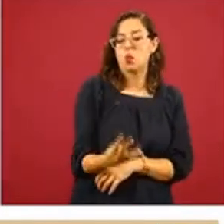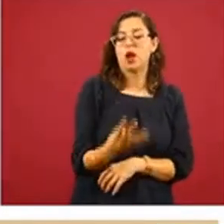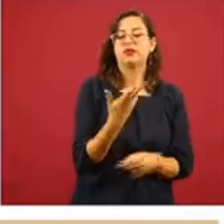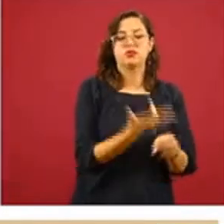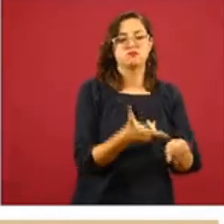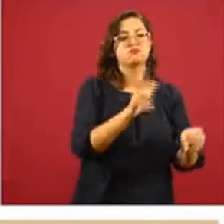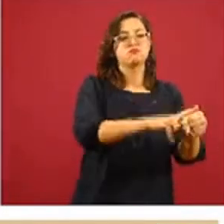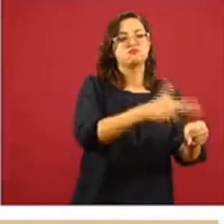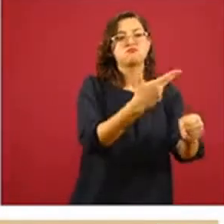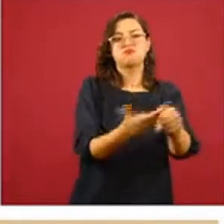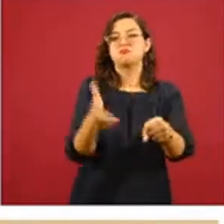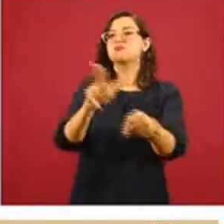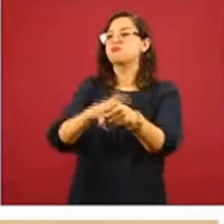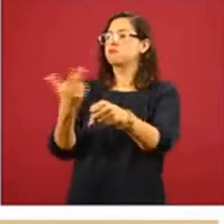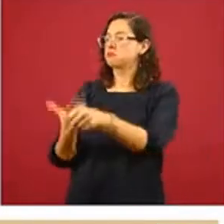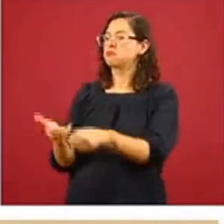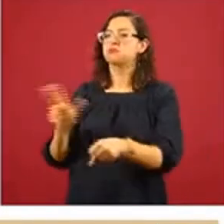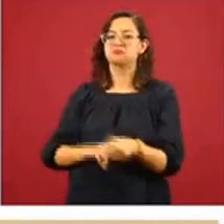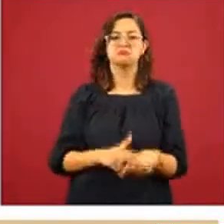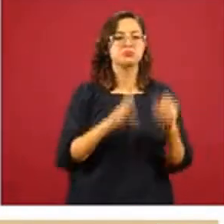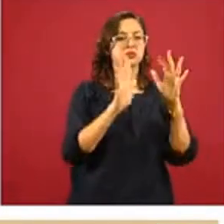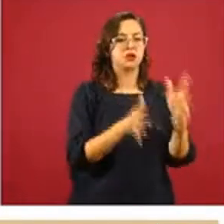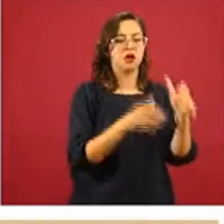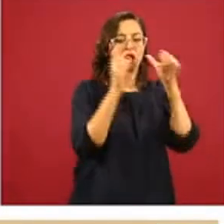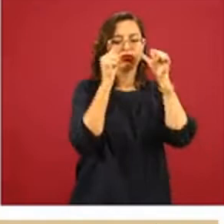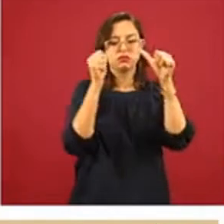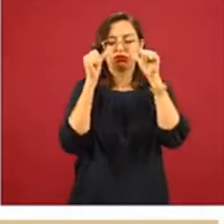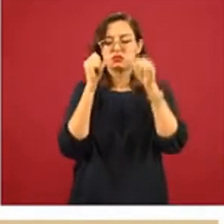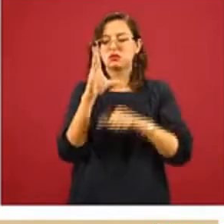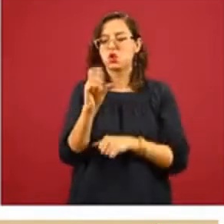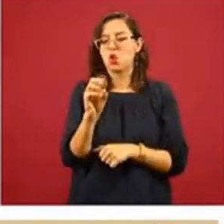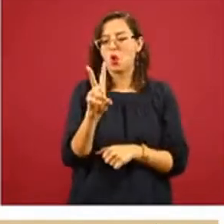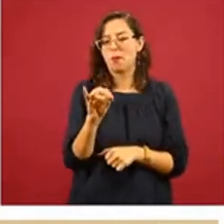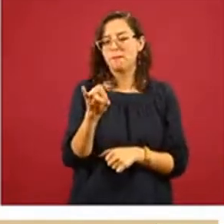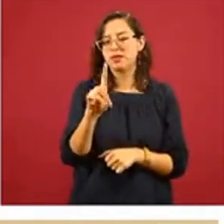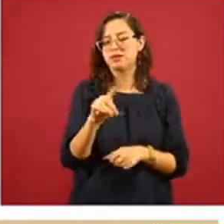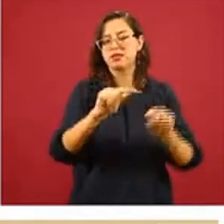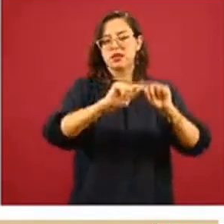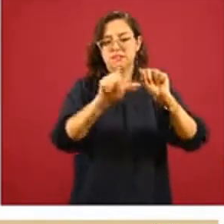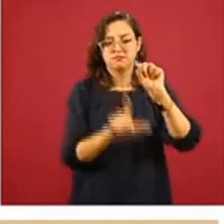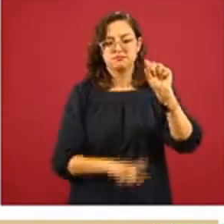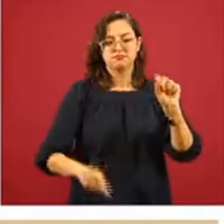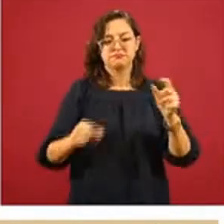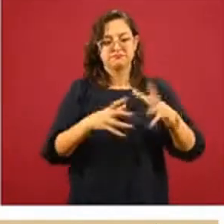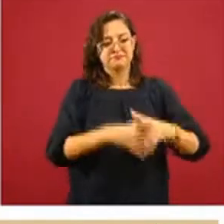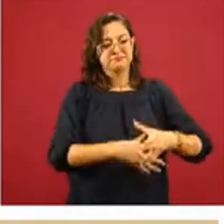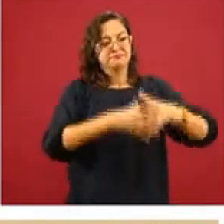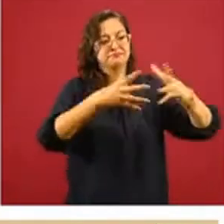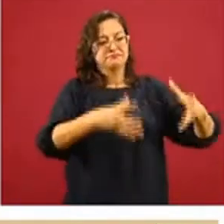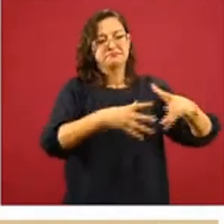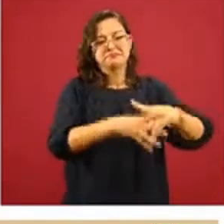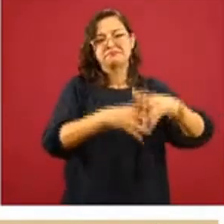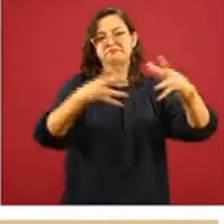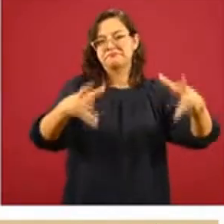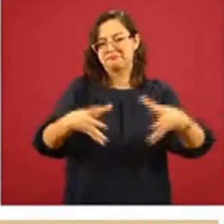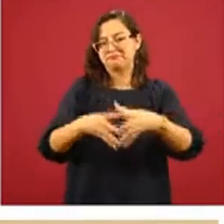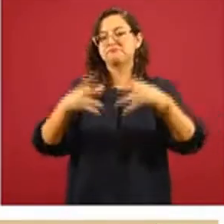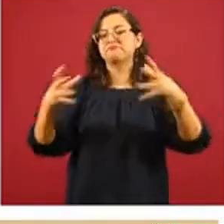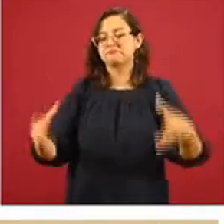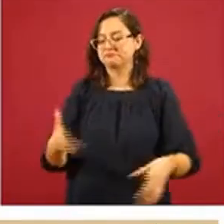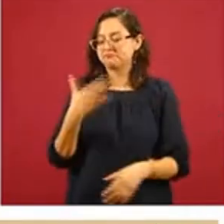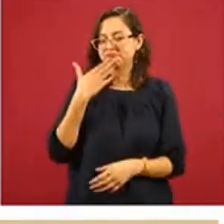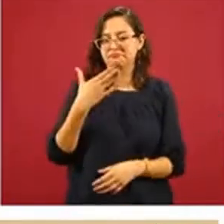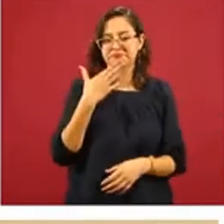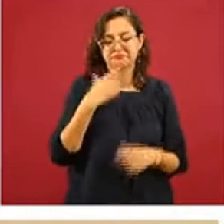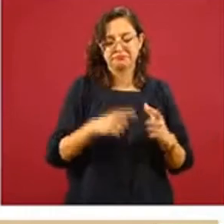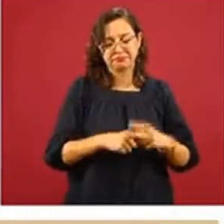unidades COVID que están prestando sus servicios a nivel nacional y con este incremento, pues bueno, todavía seguimos con esta tendencia